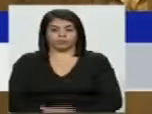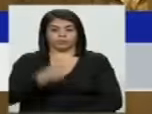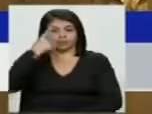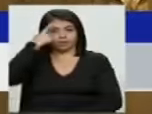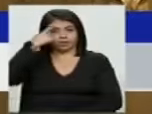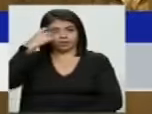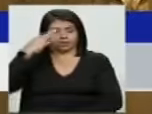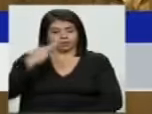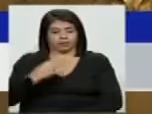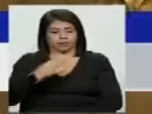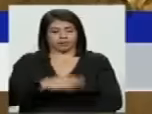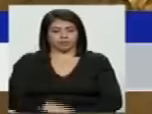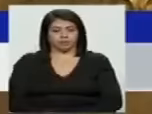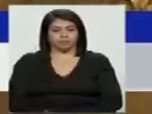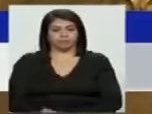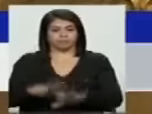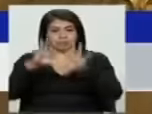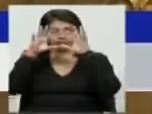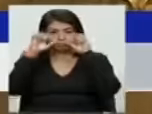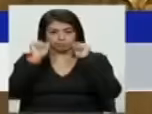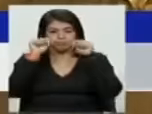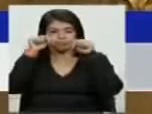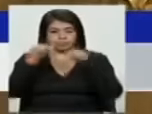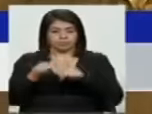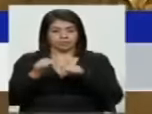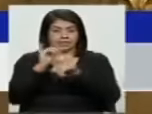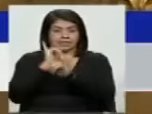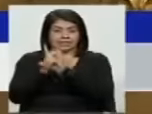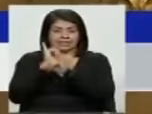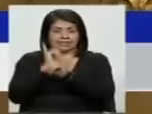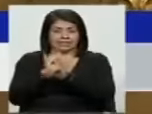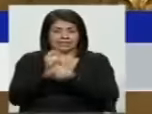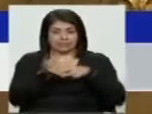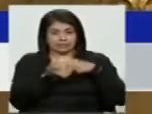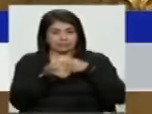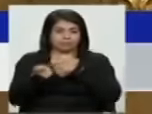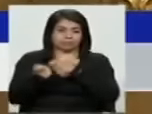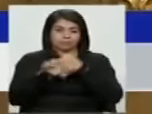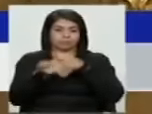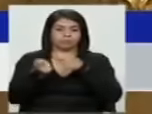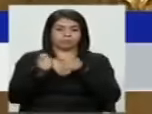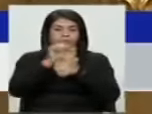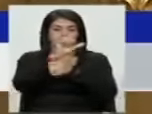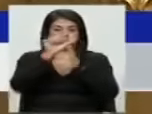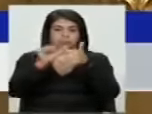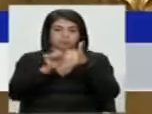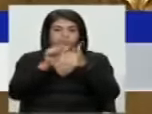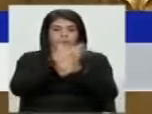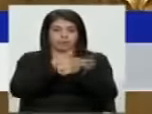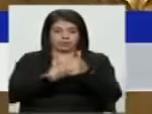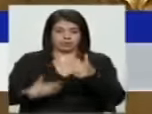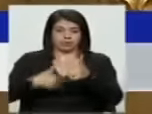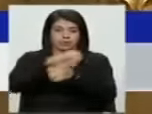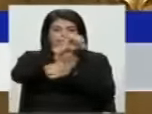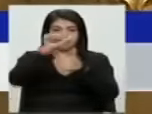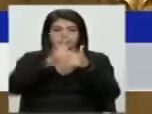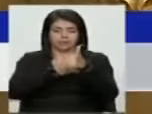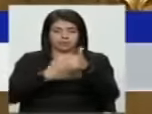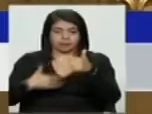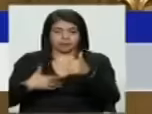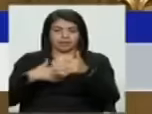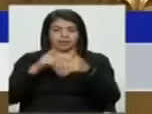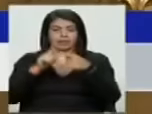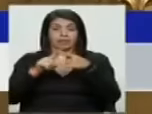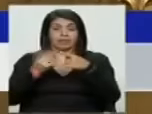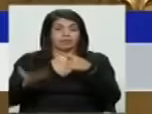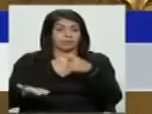Creo que comprender este fenómeno del ciberfascismo, presidente, vicepresidenta, vicepresidente,